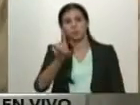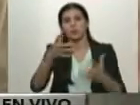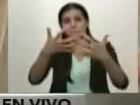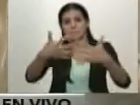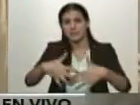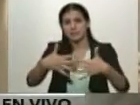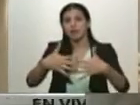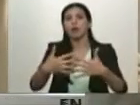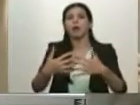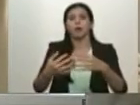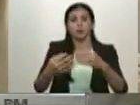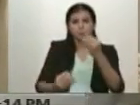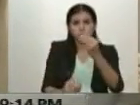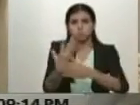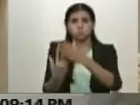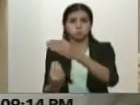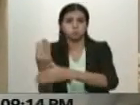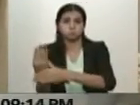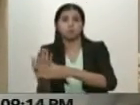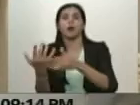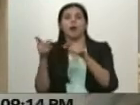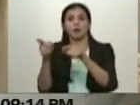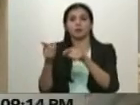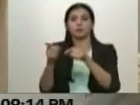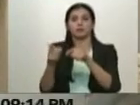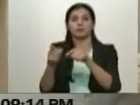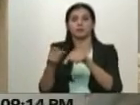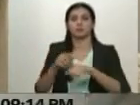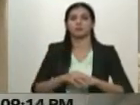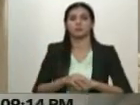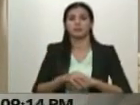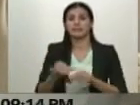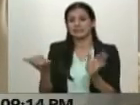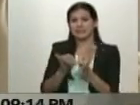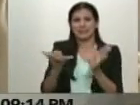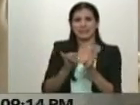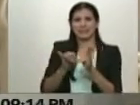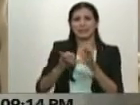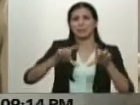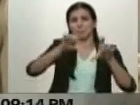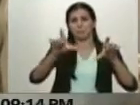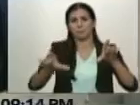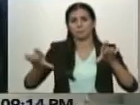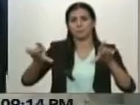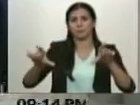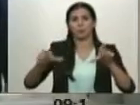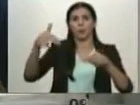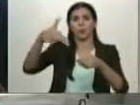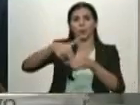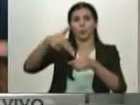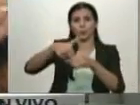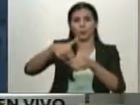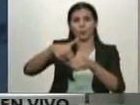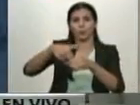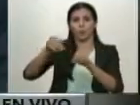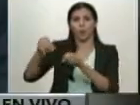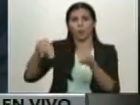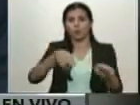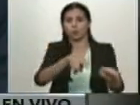que se están constituyendo una tras otra en las bases petroindustriales de La Faja. Correcto, presidente. Un comentario, por favor, ministro Pérez Abad.